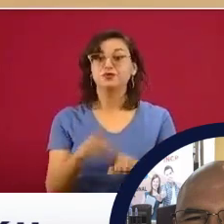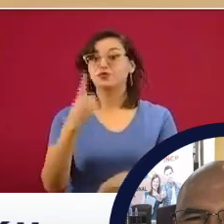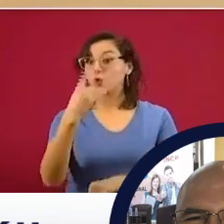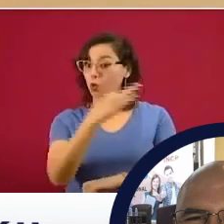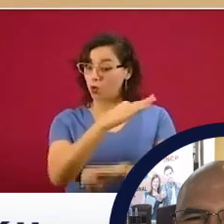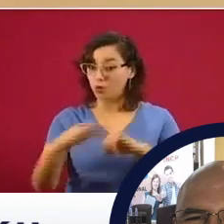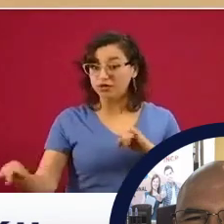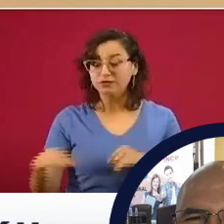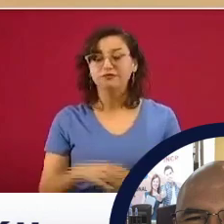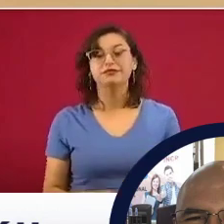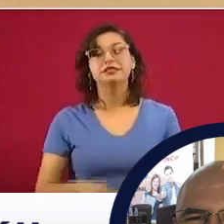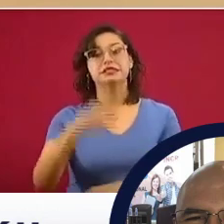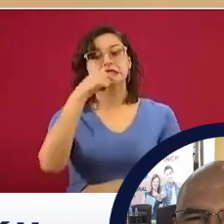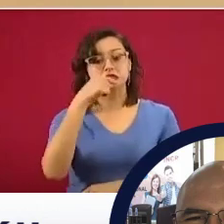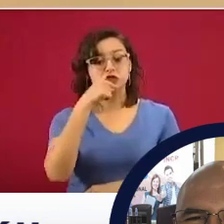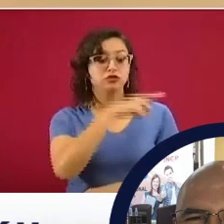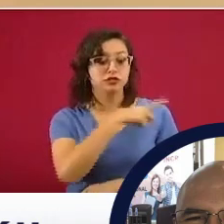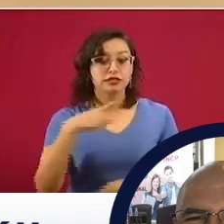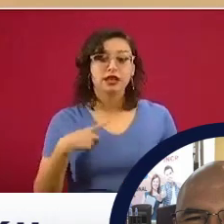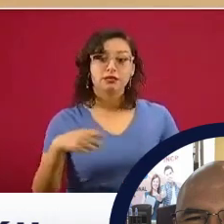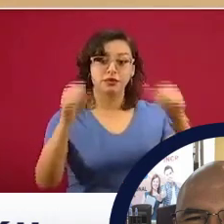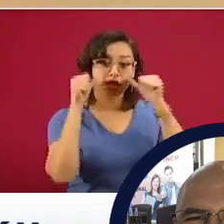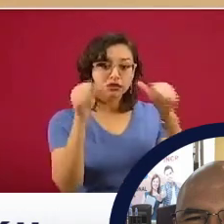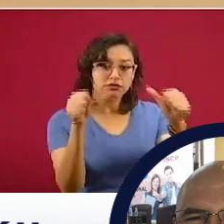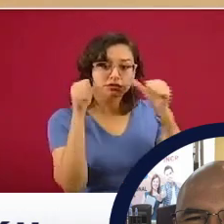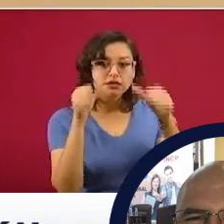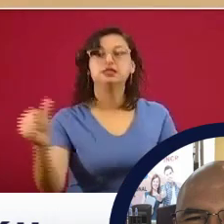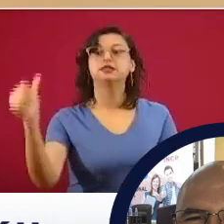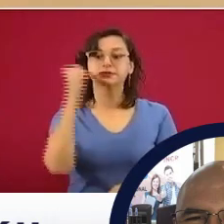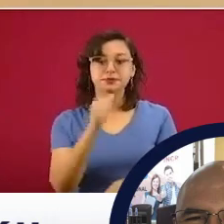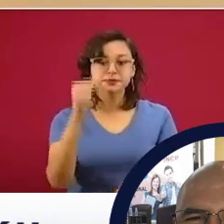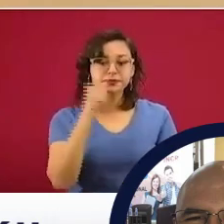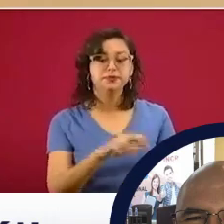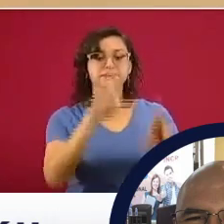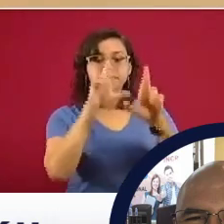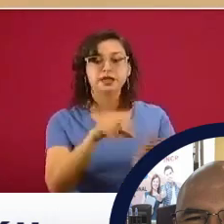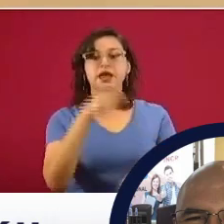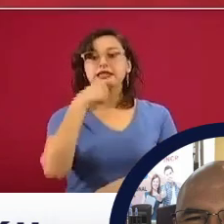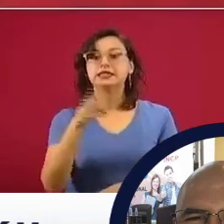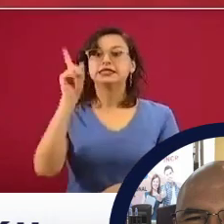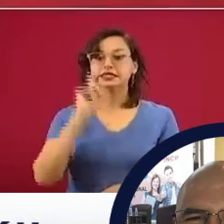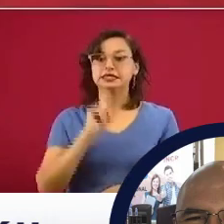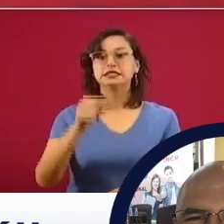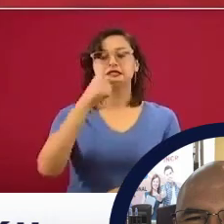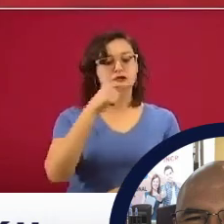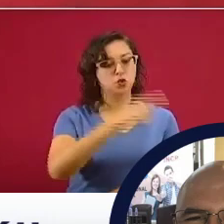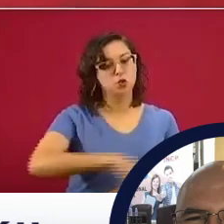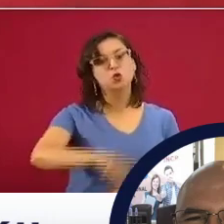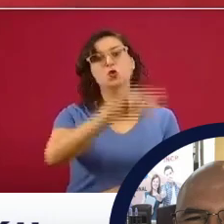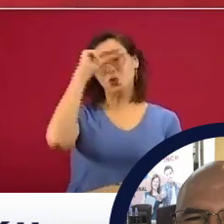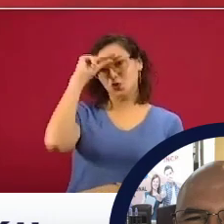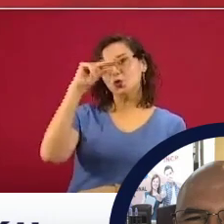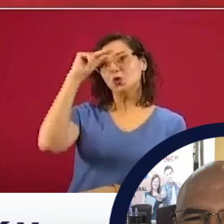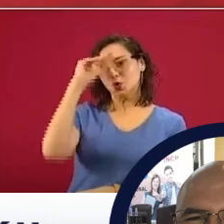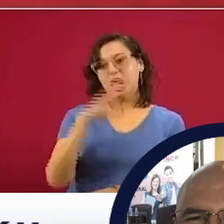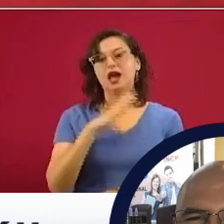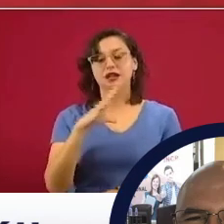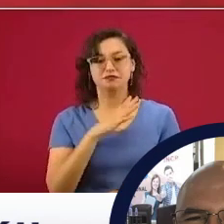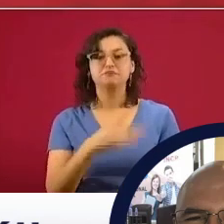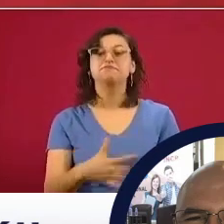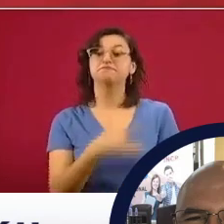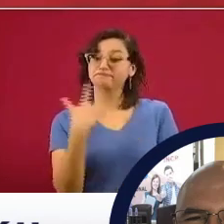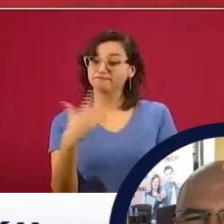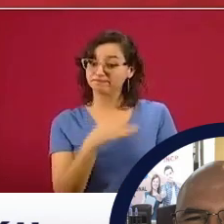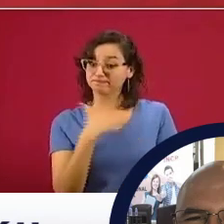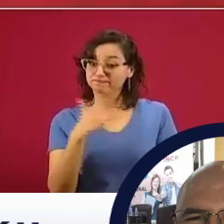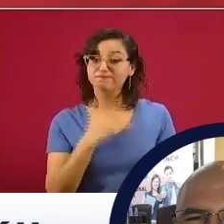solución es en línea. Definitivamente, ¿no? Te ahorras muchos recursos, mucho tiempo, este, gastos, fin, de todo